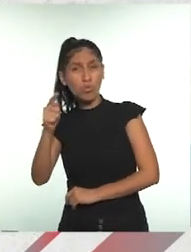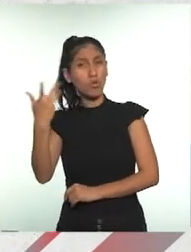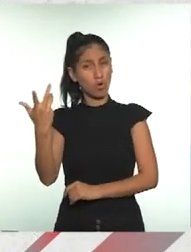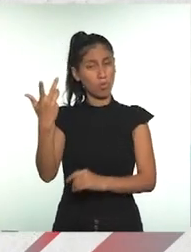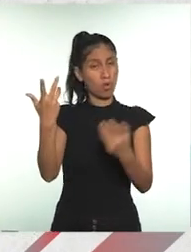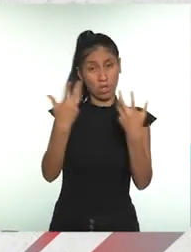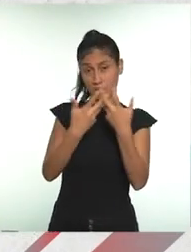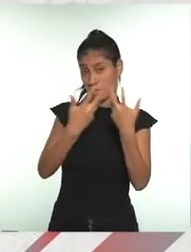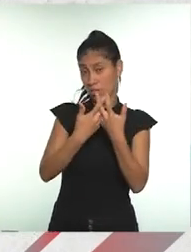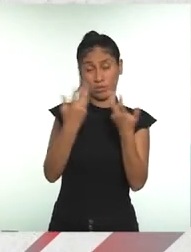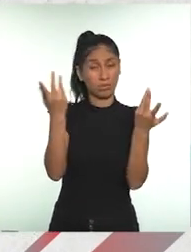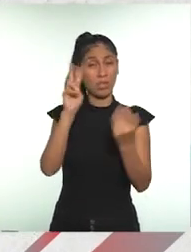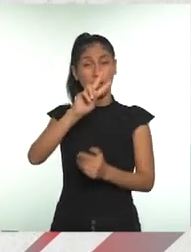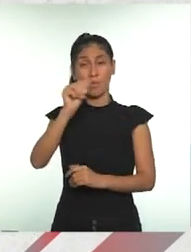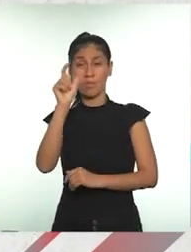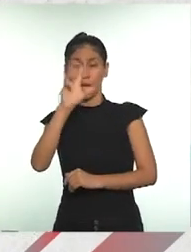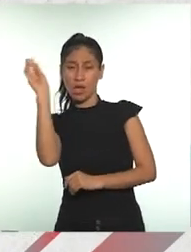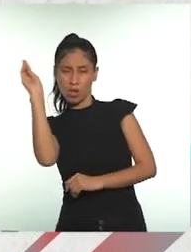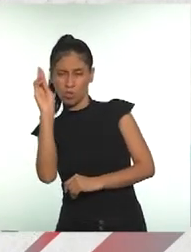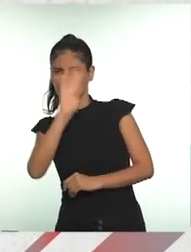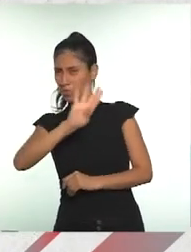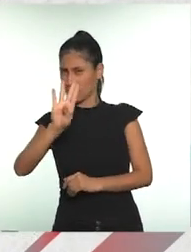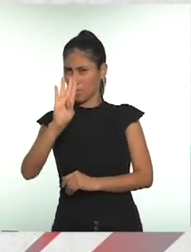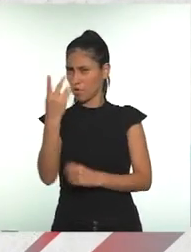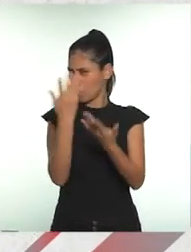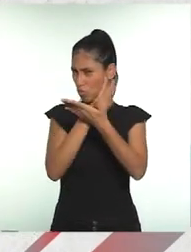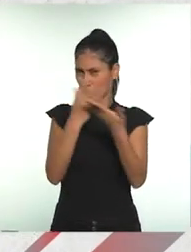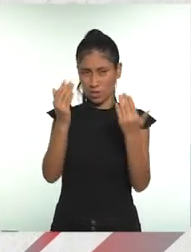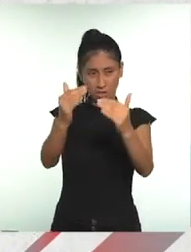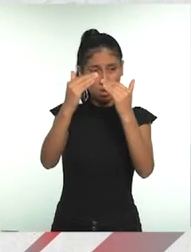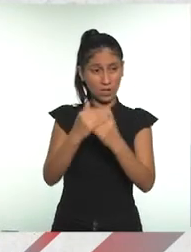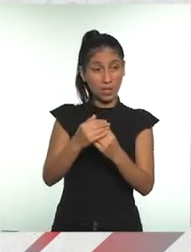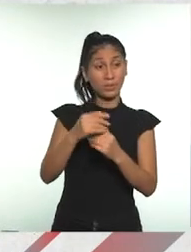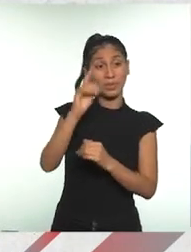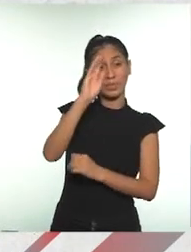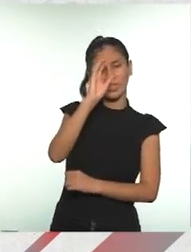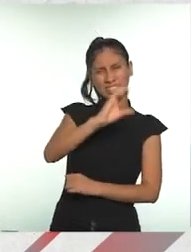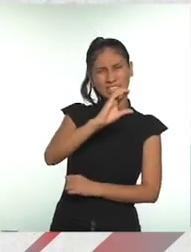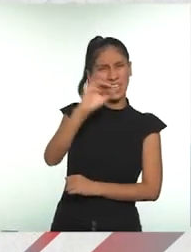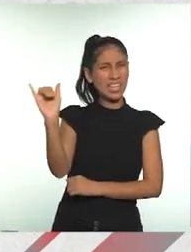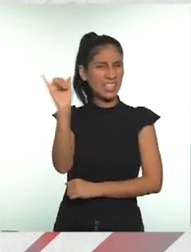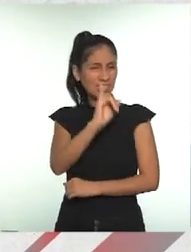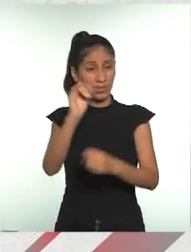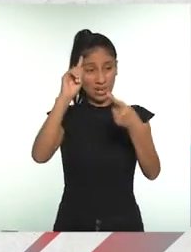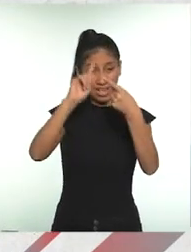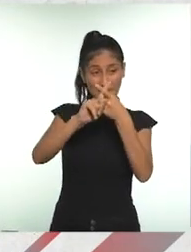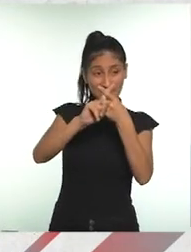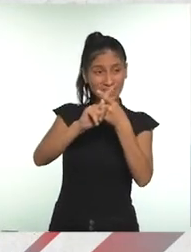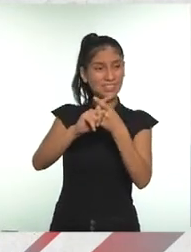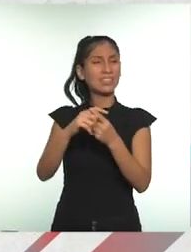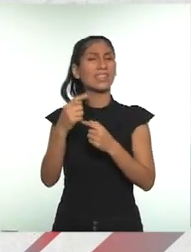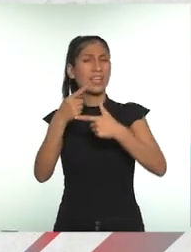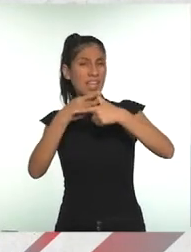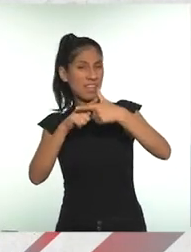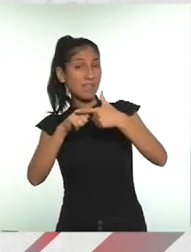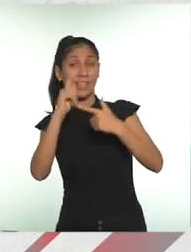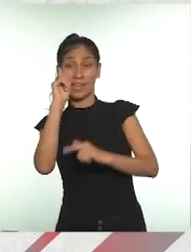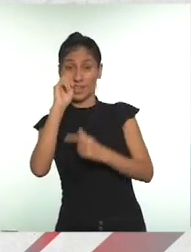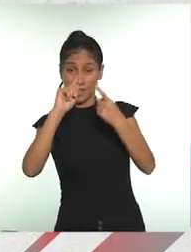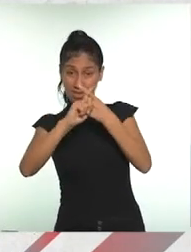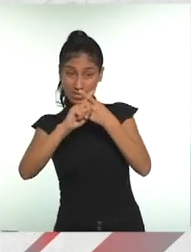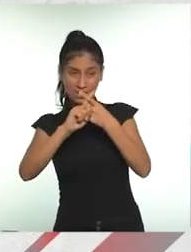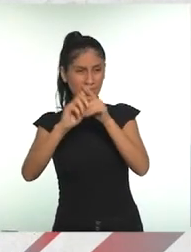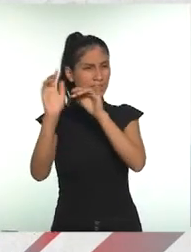que no se considera el valor de B. El intervalo C es igual a X, tal que X pertenece al conjunto de los números